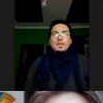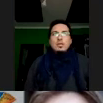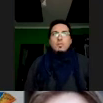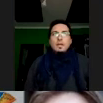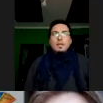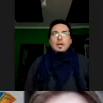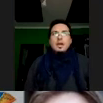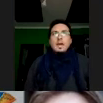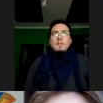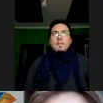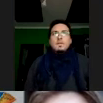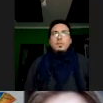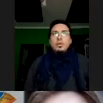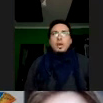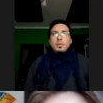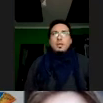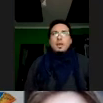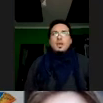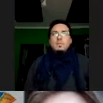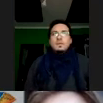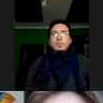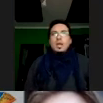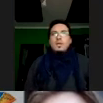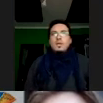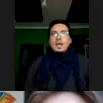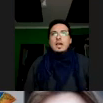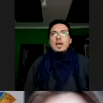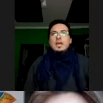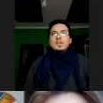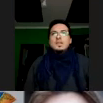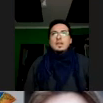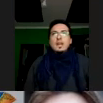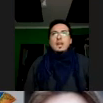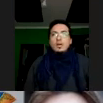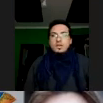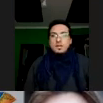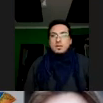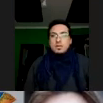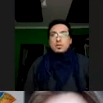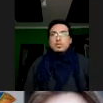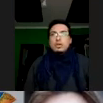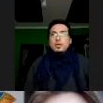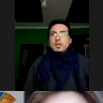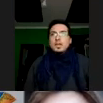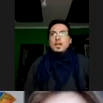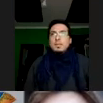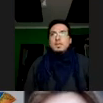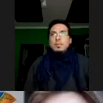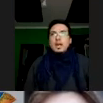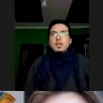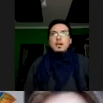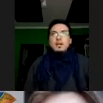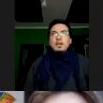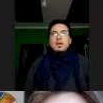la casa completa, pasa por la puerta y pasa por la ventana. Si esta línea, no sé si se está viendo el cursor, pero si esta línea pasara